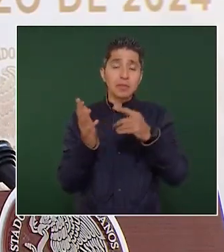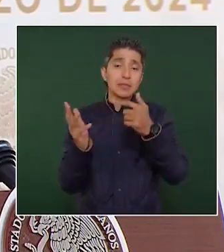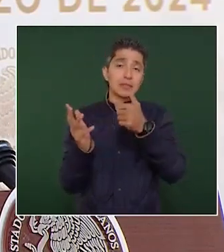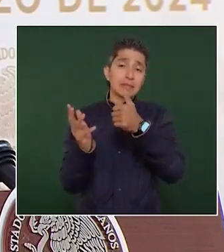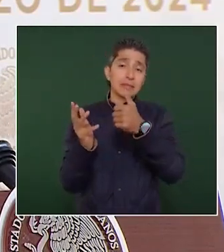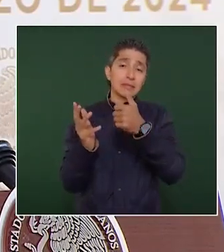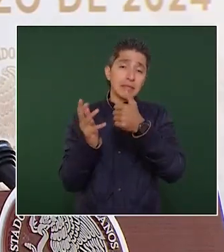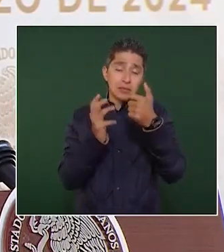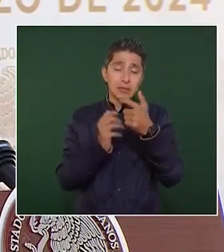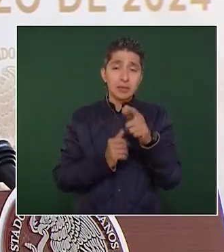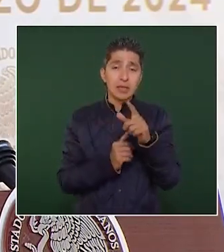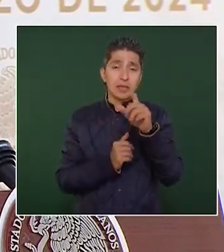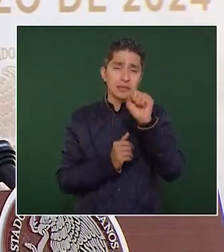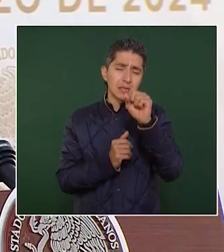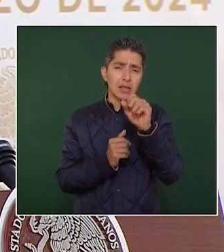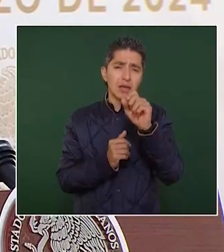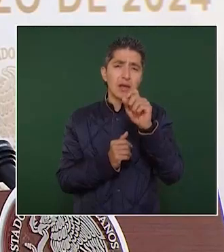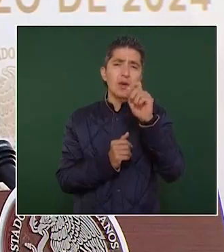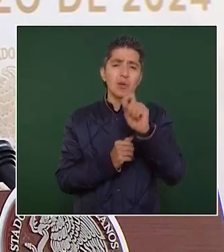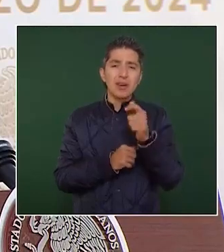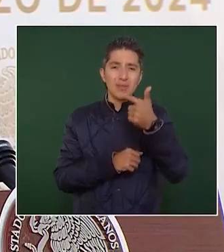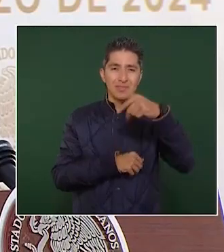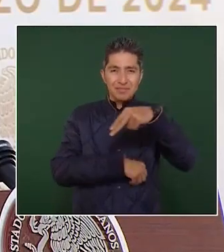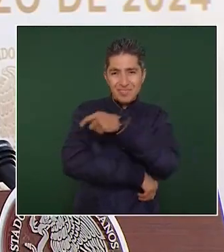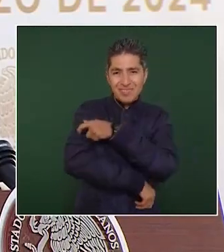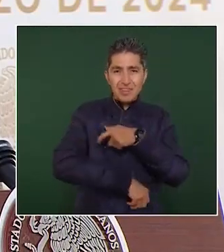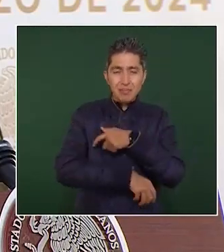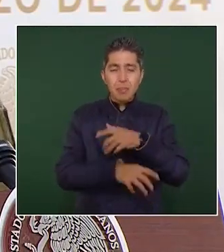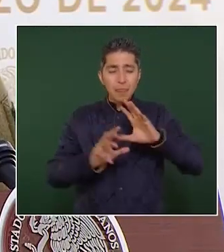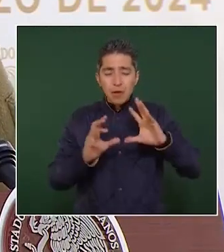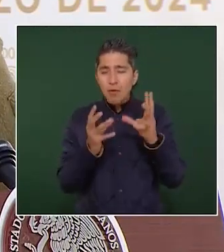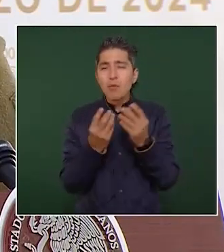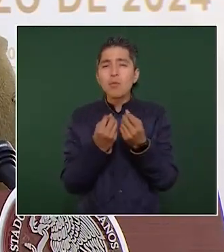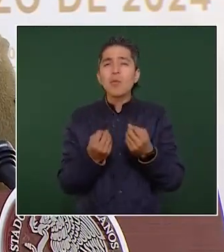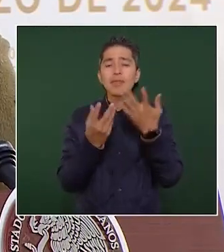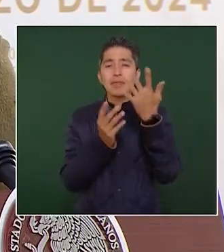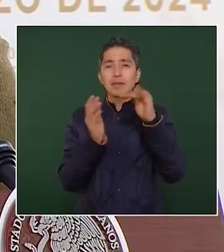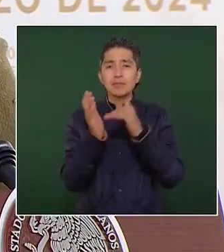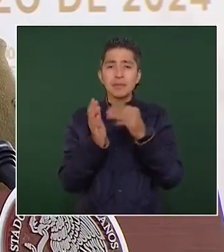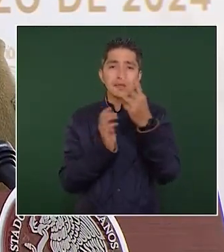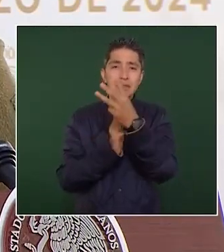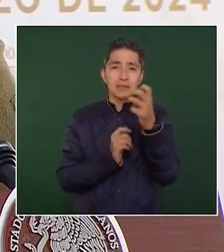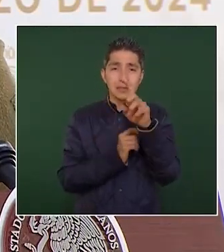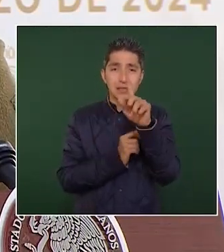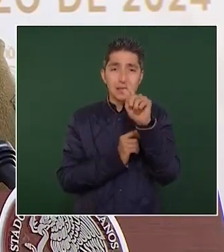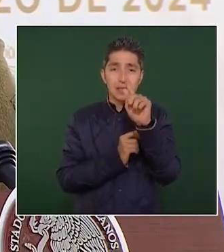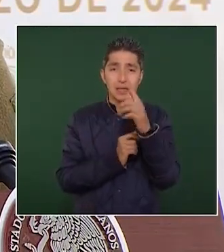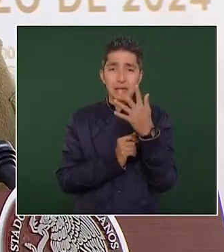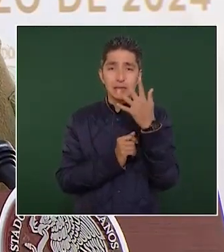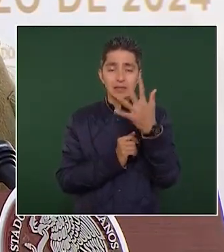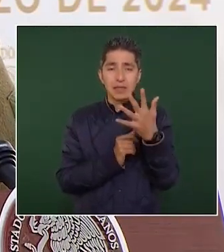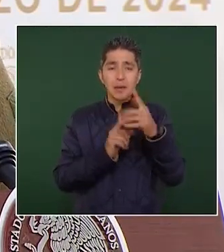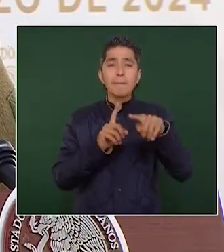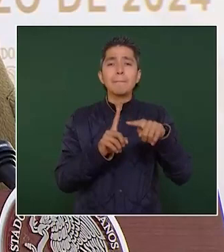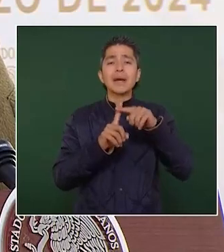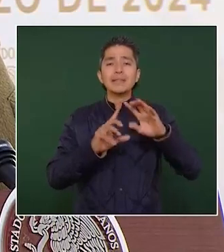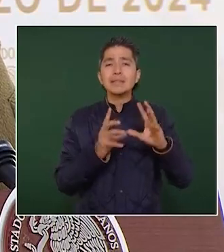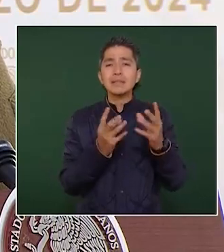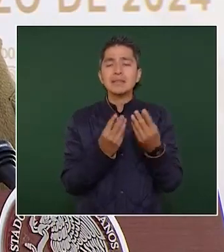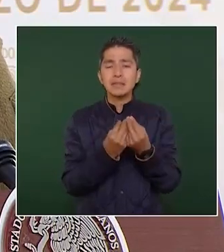4.760 la Guardia Nacional, para hacer un total de 10.375 que sumados con